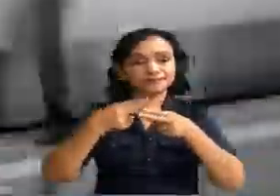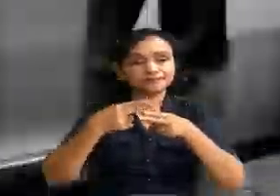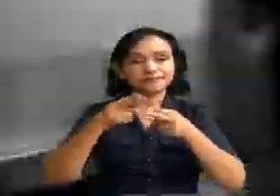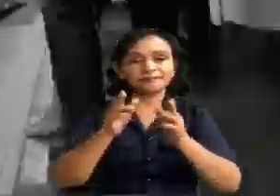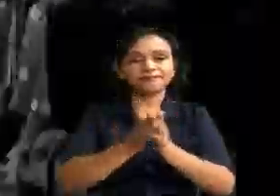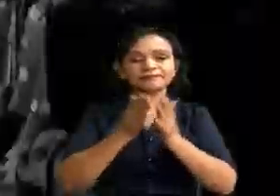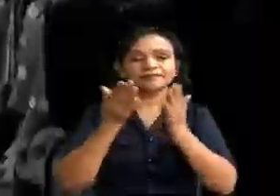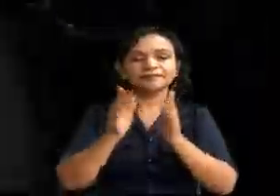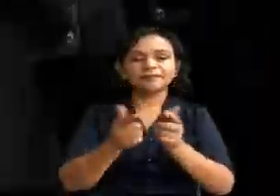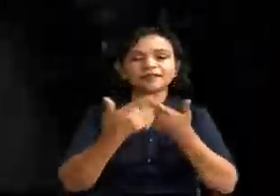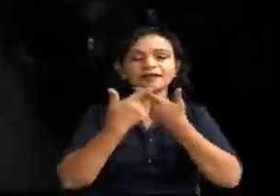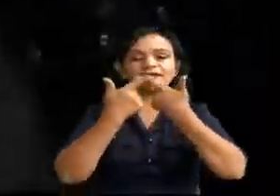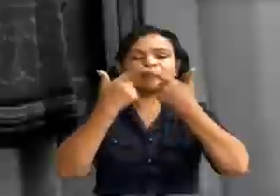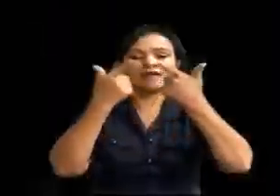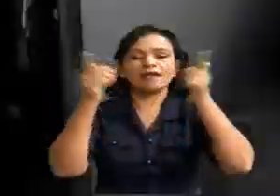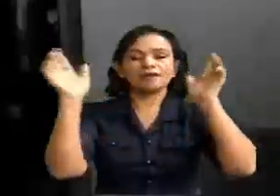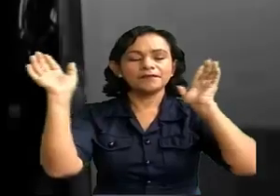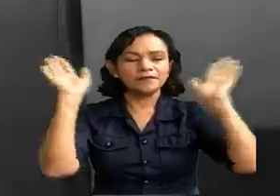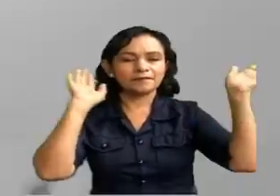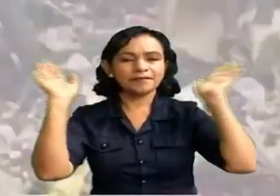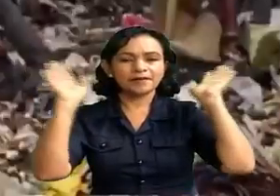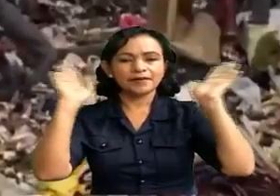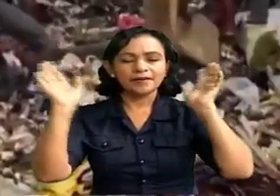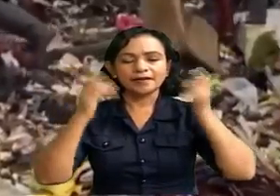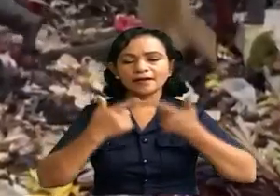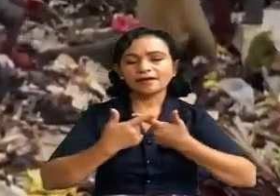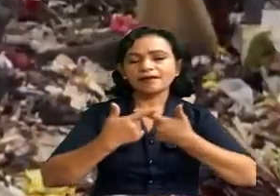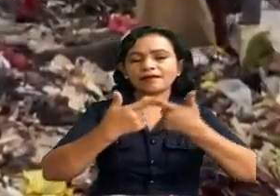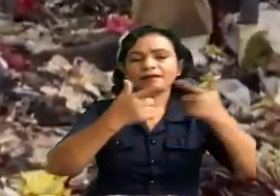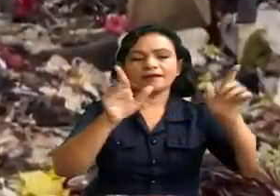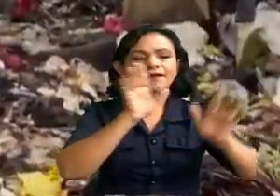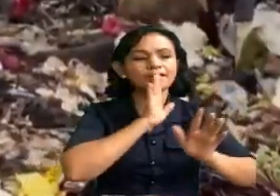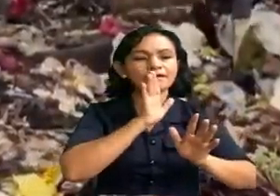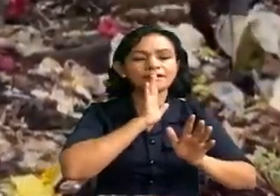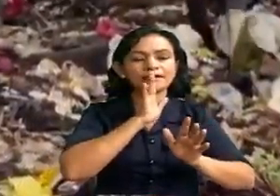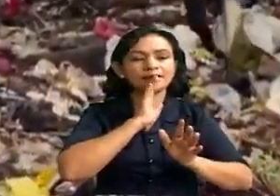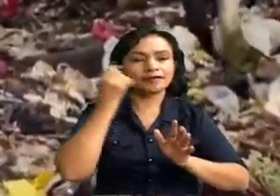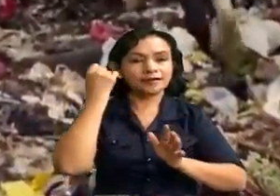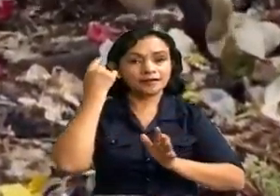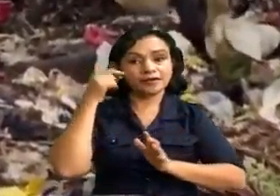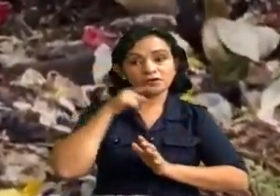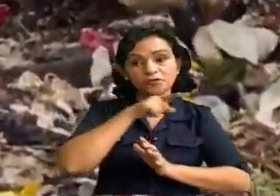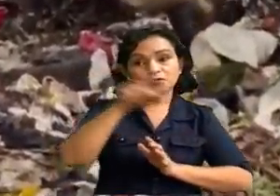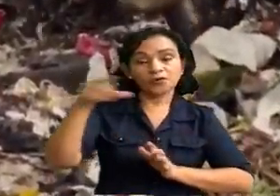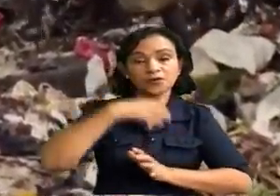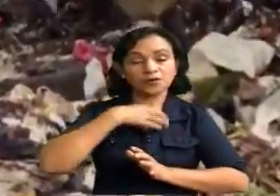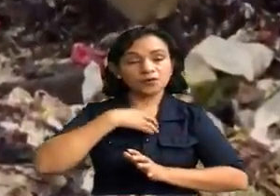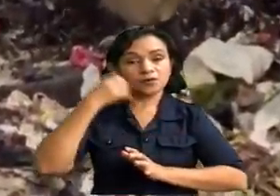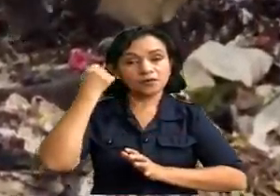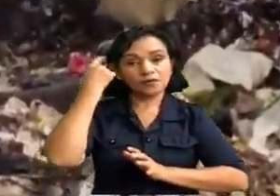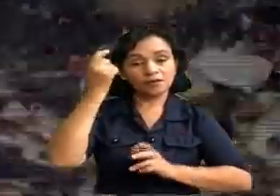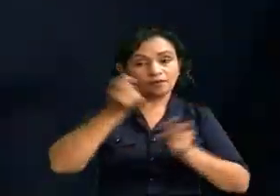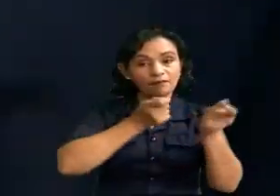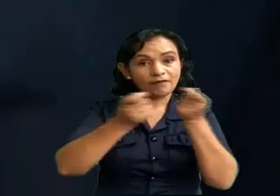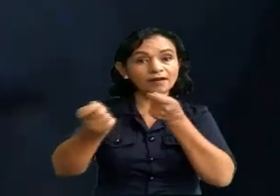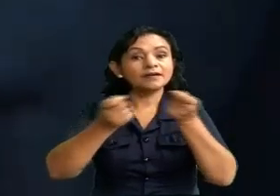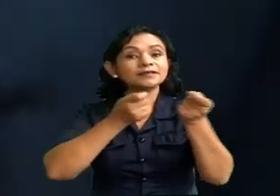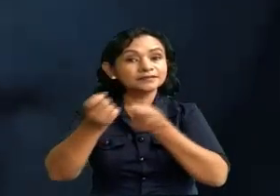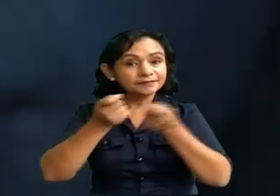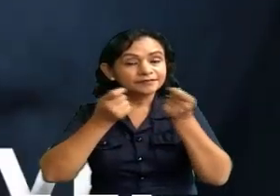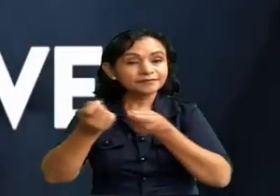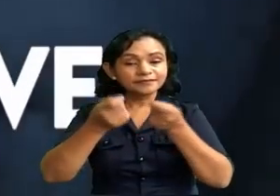libre mercado, la tesis de la libertad de expresión entendida como ellos la entienden, manipulándola.